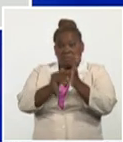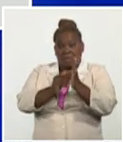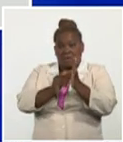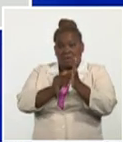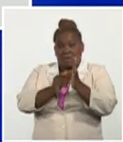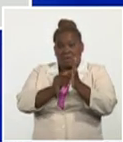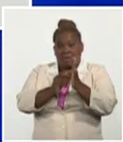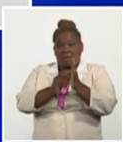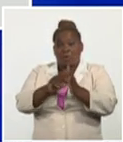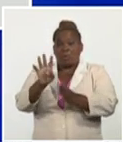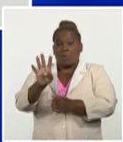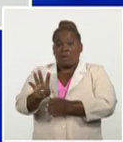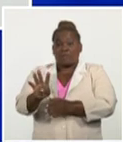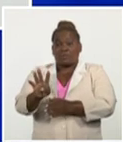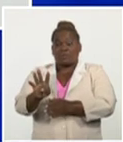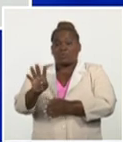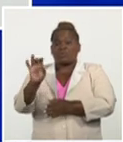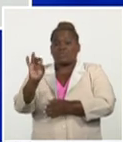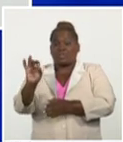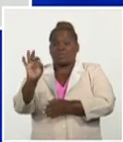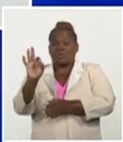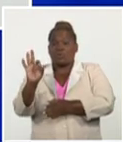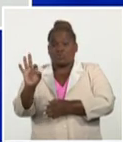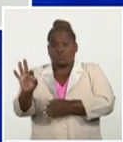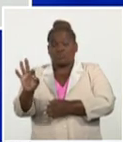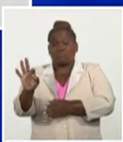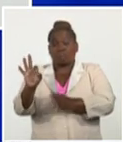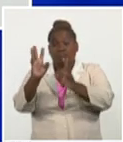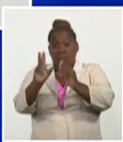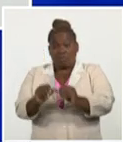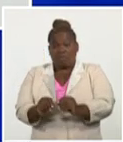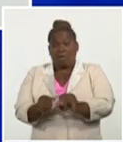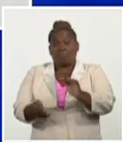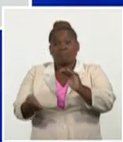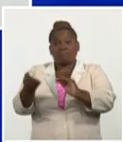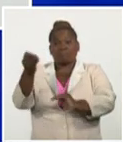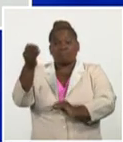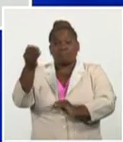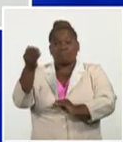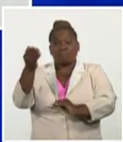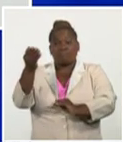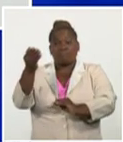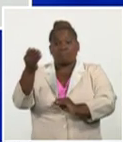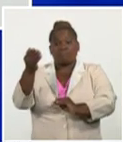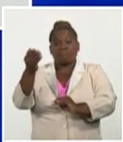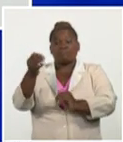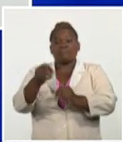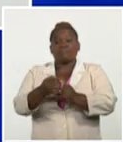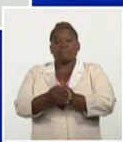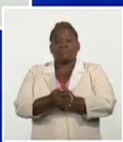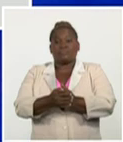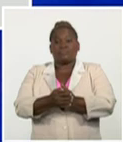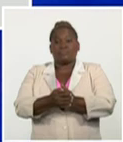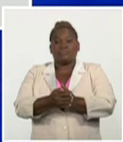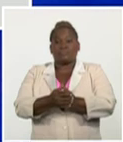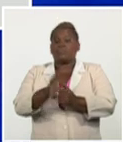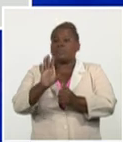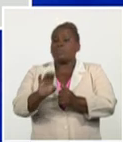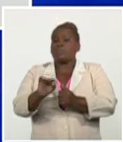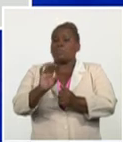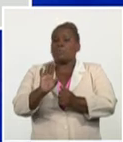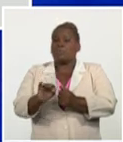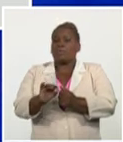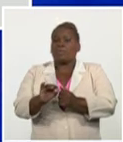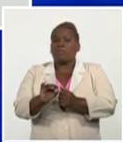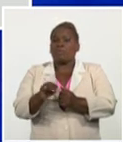19.478. Una cifra muy elevada. Estamos hablando del comportamiento en